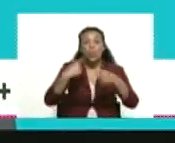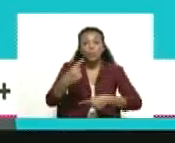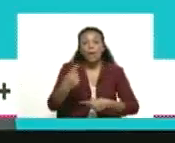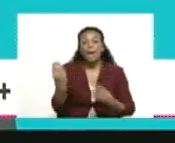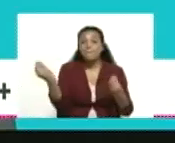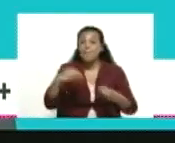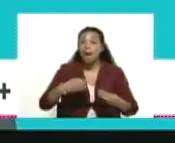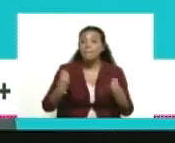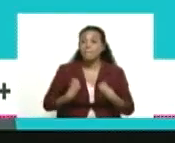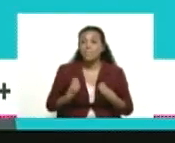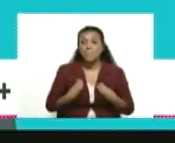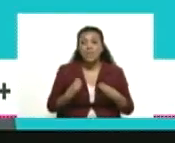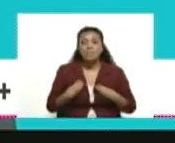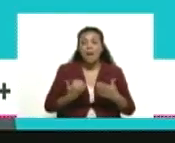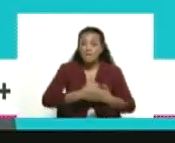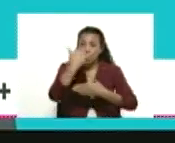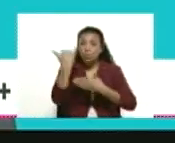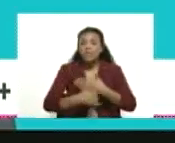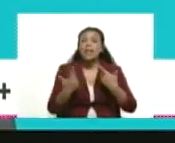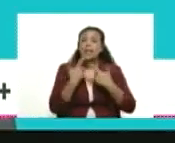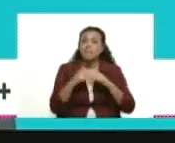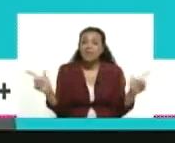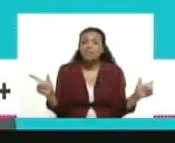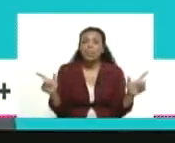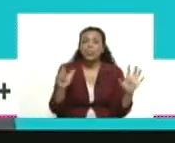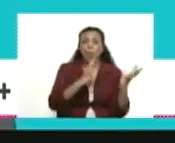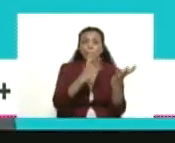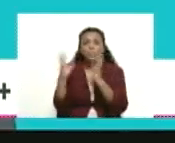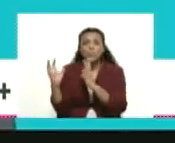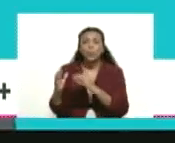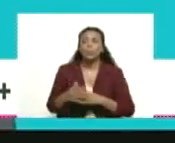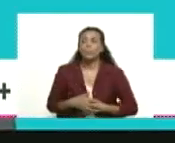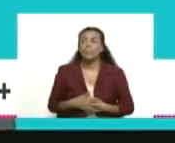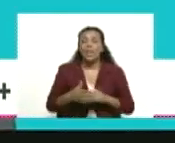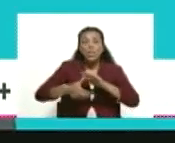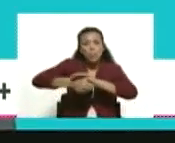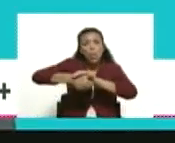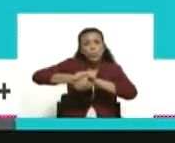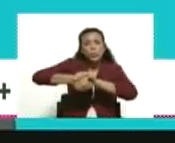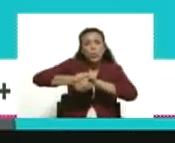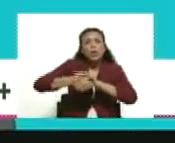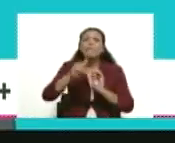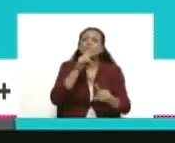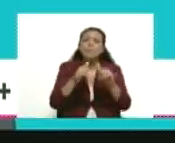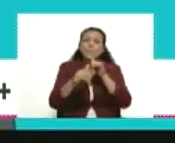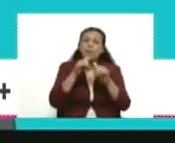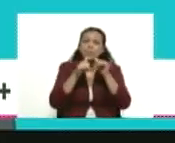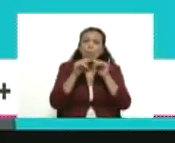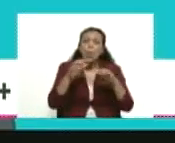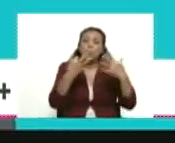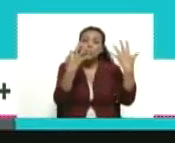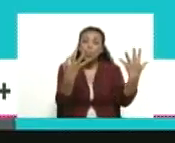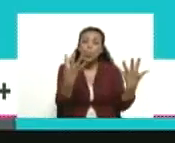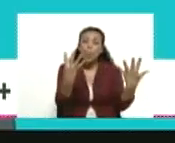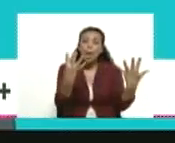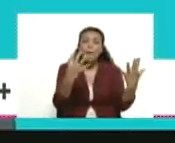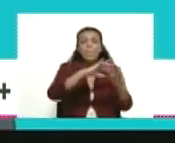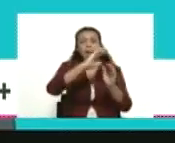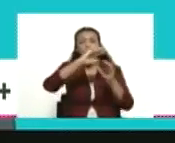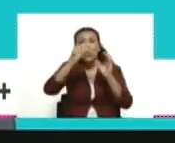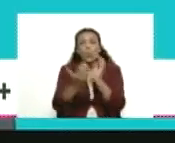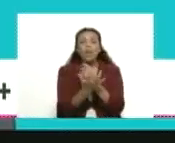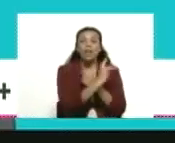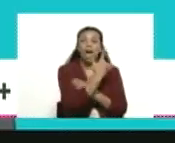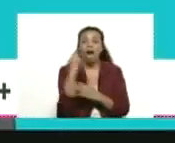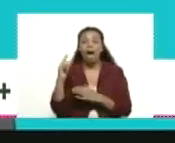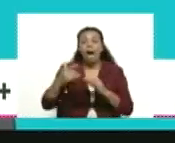Vida, exploraremos el proyecto de liberación de la especie de tortuga arrau y presentaremos información sobre los 9 ejes para la conservación del